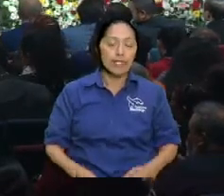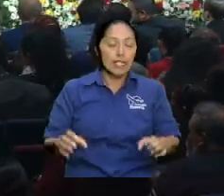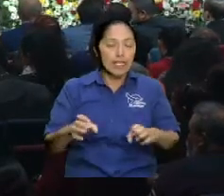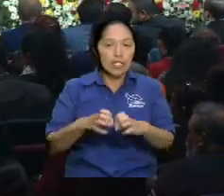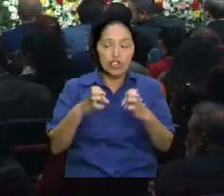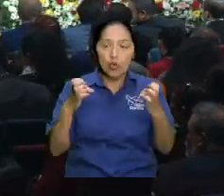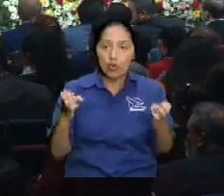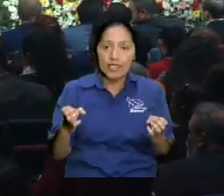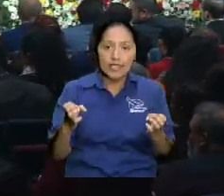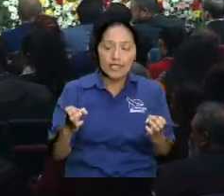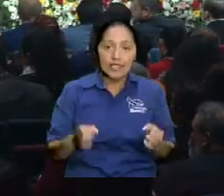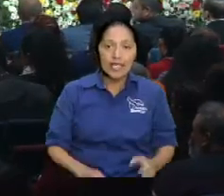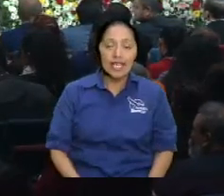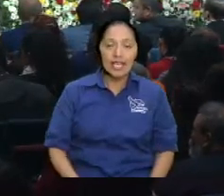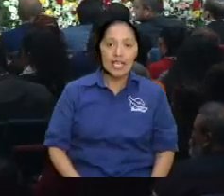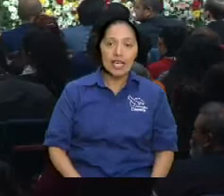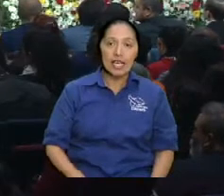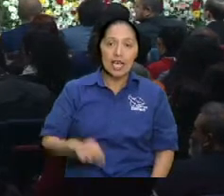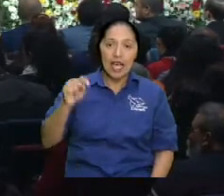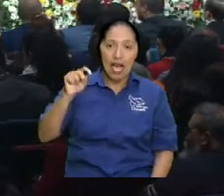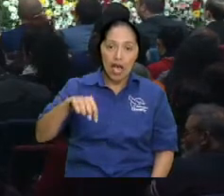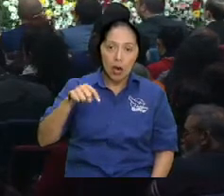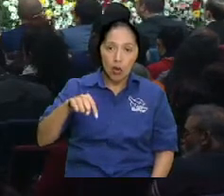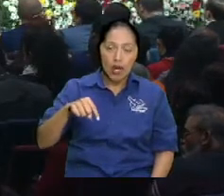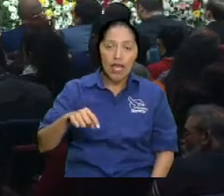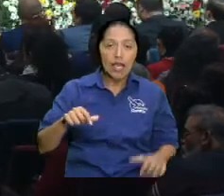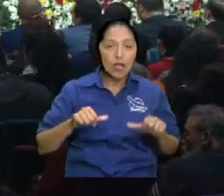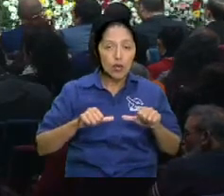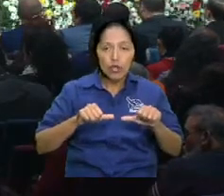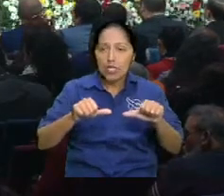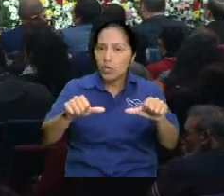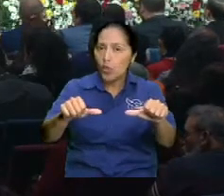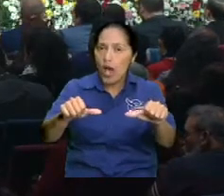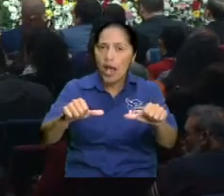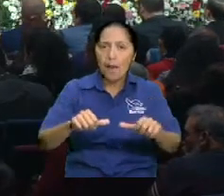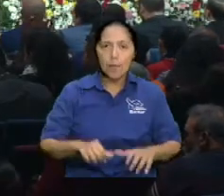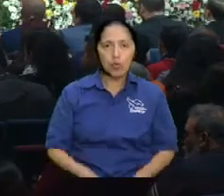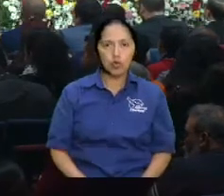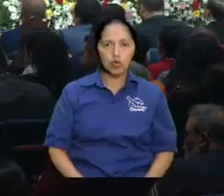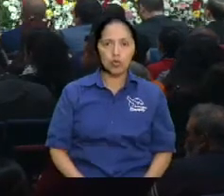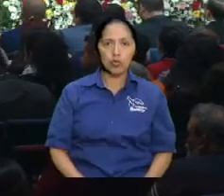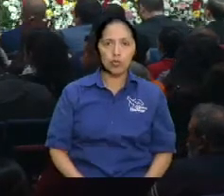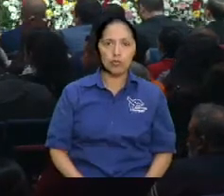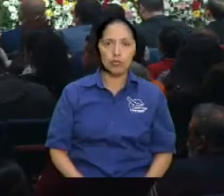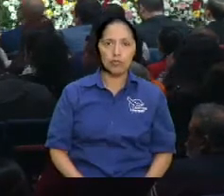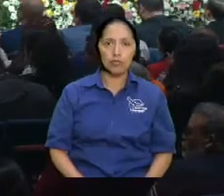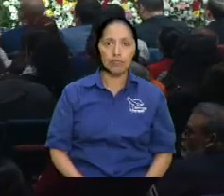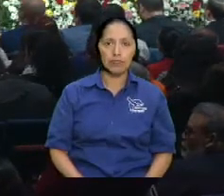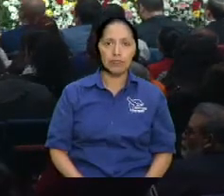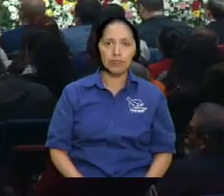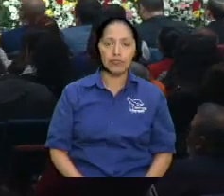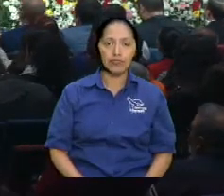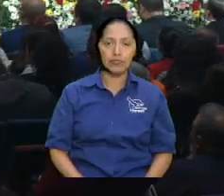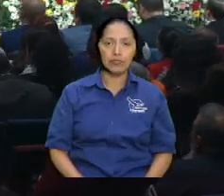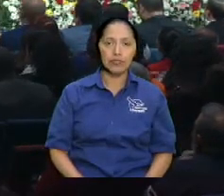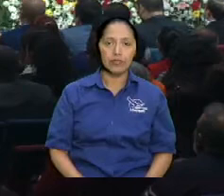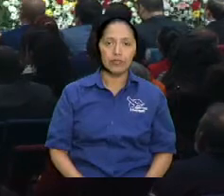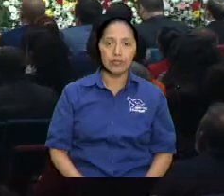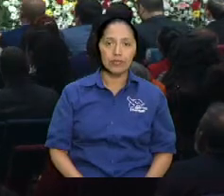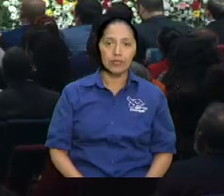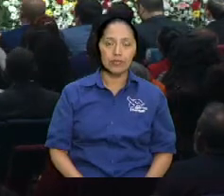Entonces, pero ahora debo de continuar. Y ya me gasté 25 minutos, pero